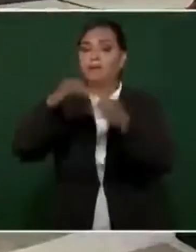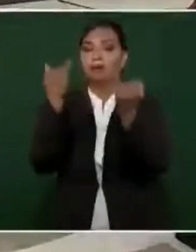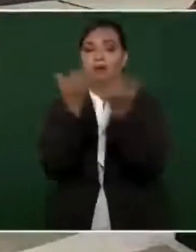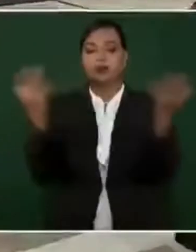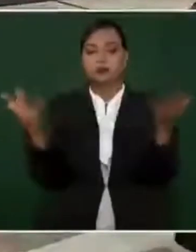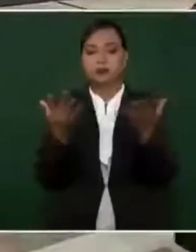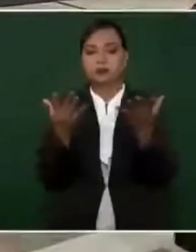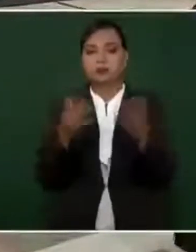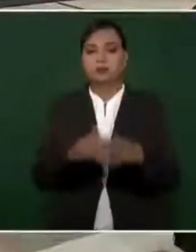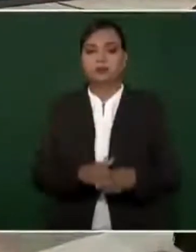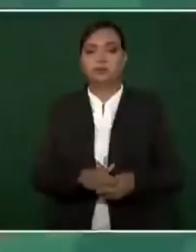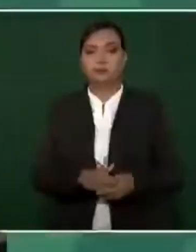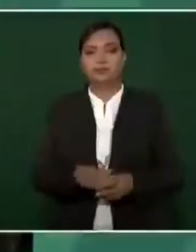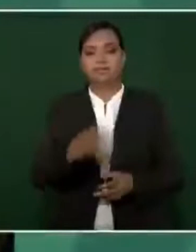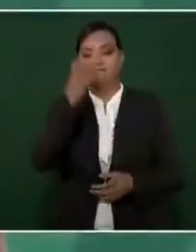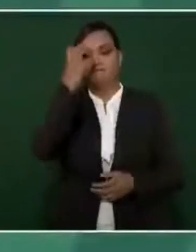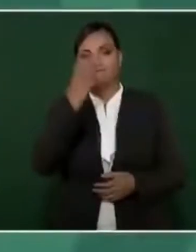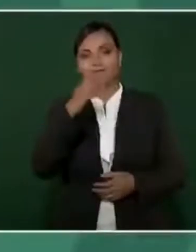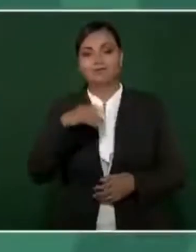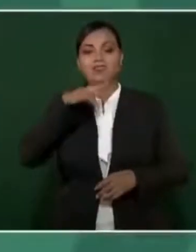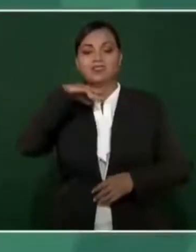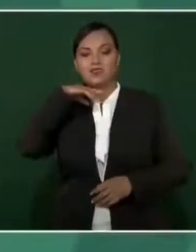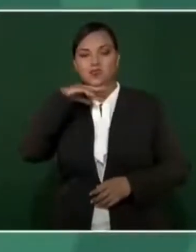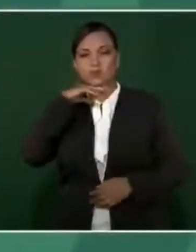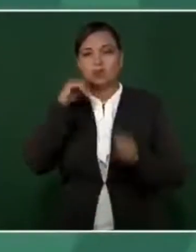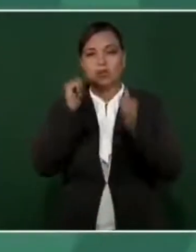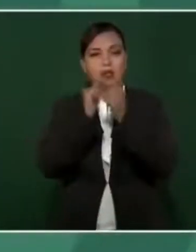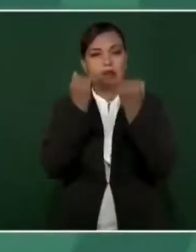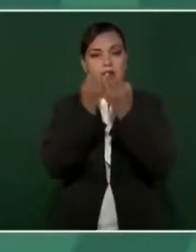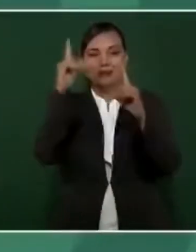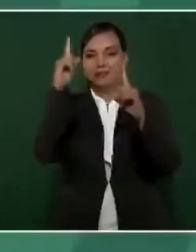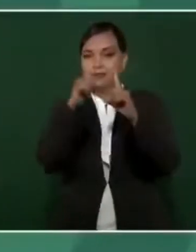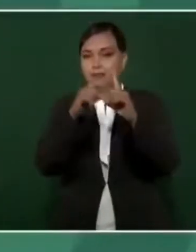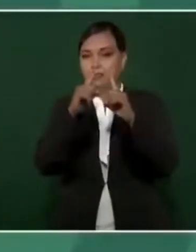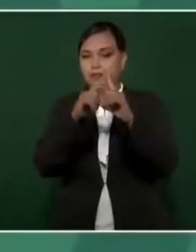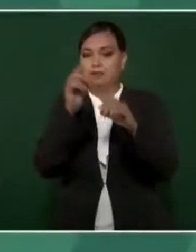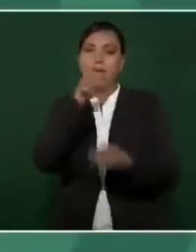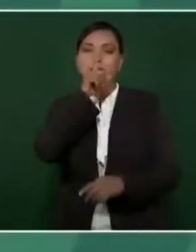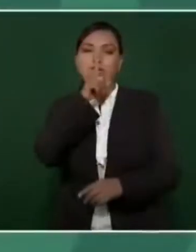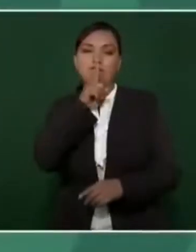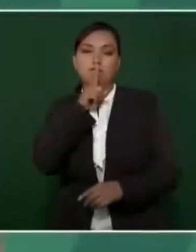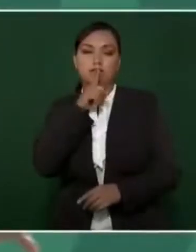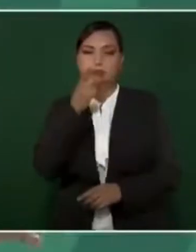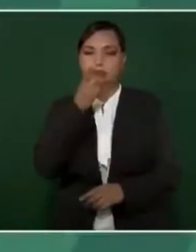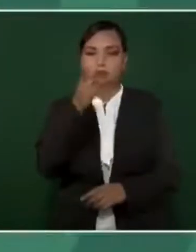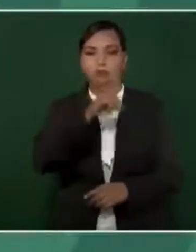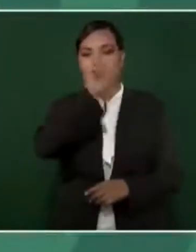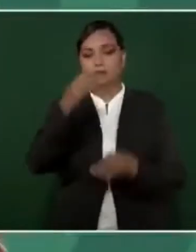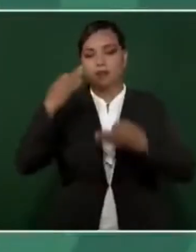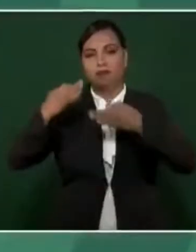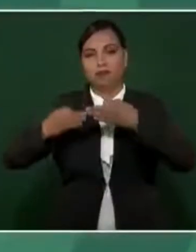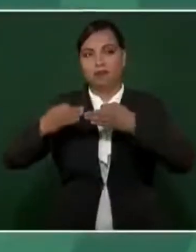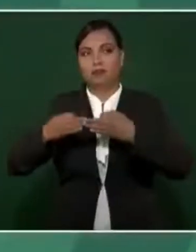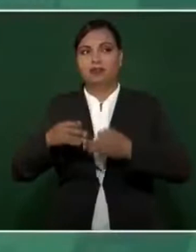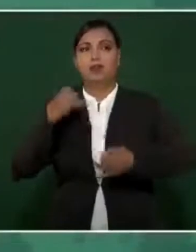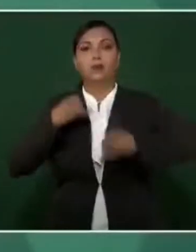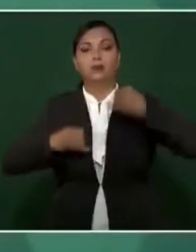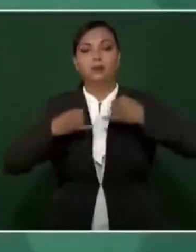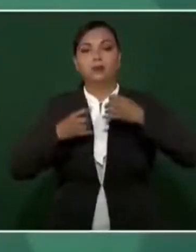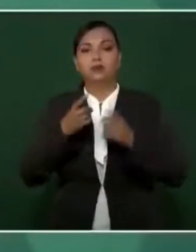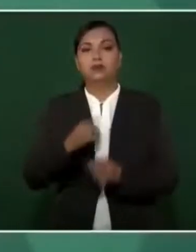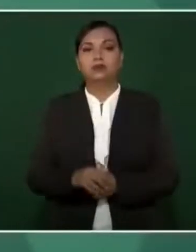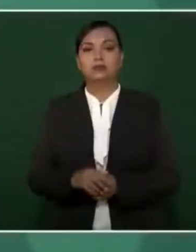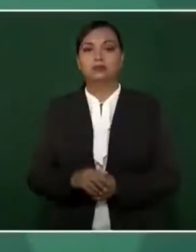pues lamentablemente ensuciado con este tipo de calumnias y de difamaciones que finalmente la justicia y el